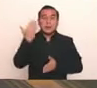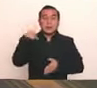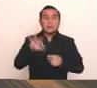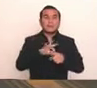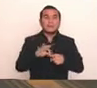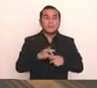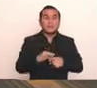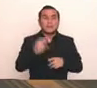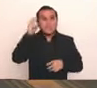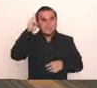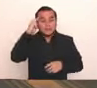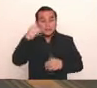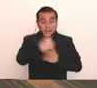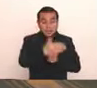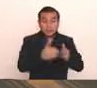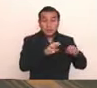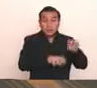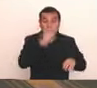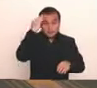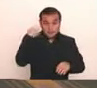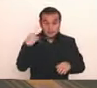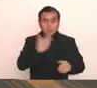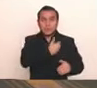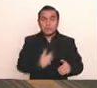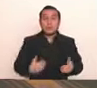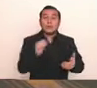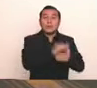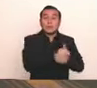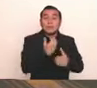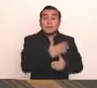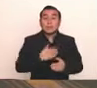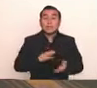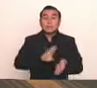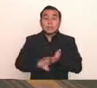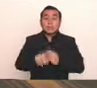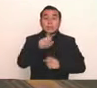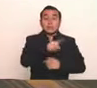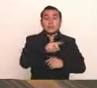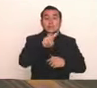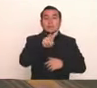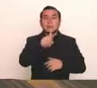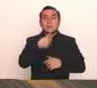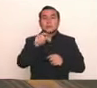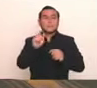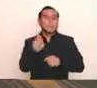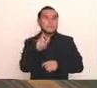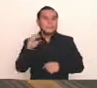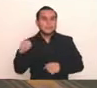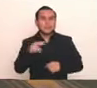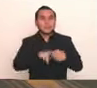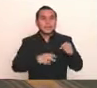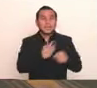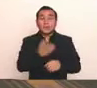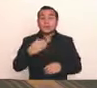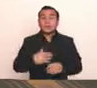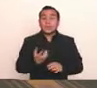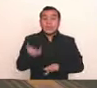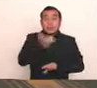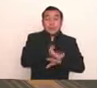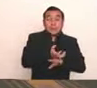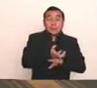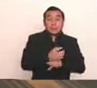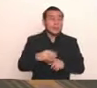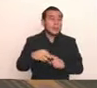con esto el despacho ha aportado 121 mil dólares en alimentación de estos cientos de 40 en transporte especializado desde el inicio de las